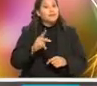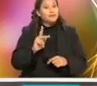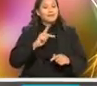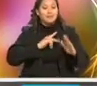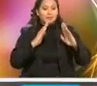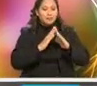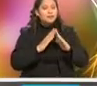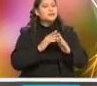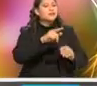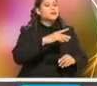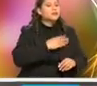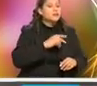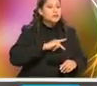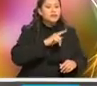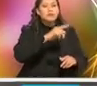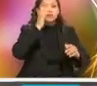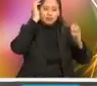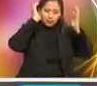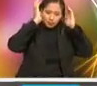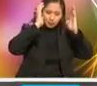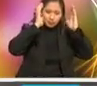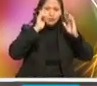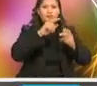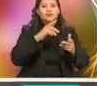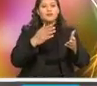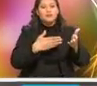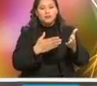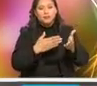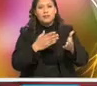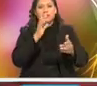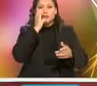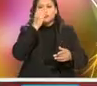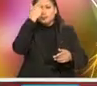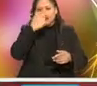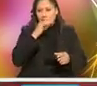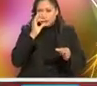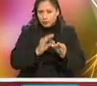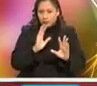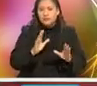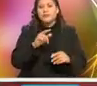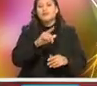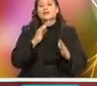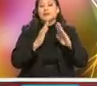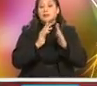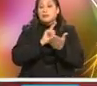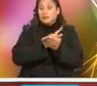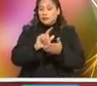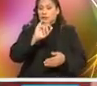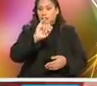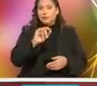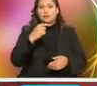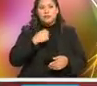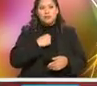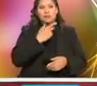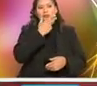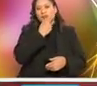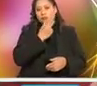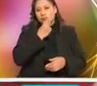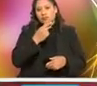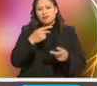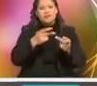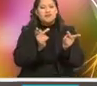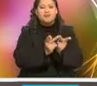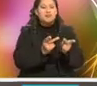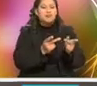mi casa y que mis niños estén bañados, que la cena esté derecha, que la casa esté limpia, y los hombres no levantamos un plato,